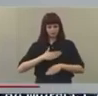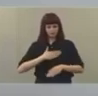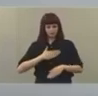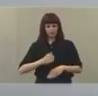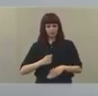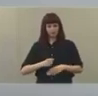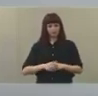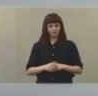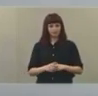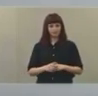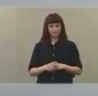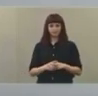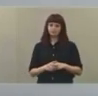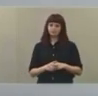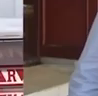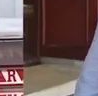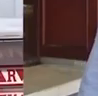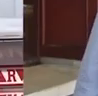Ana Martínez Vidal de Ciudadanos.